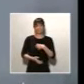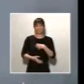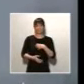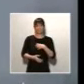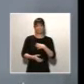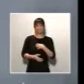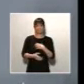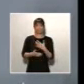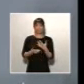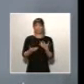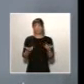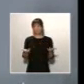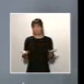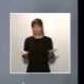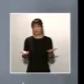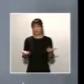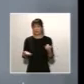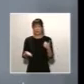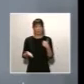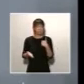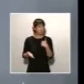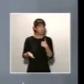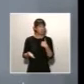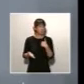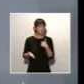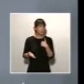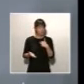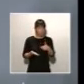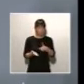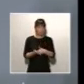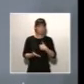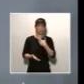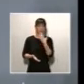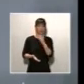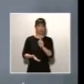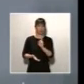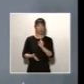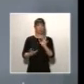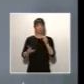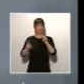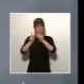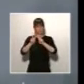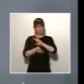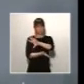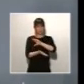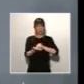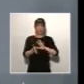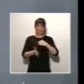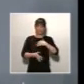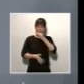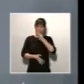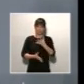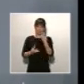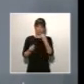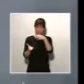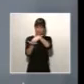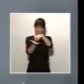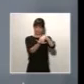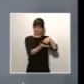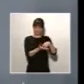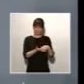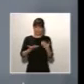no soy consciente de esa petición. Se estudiaría, pero confirmo que en muchas de las instalaciones que ahora mismo no están en